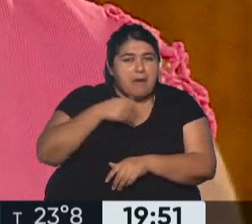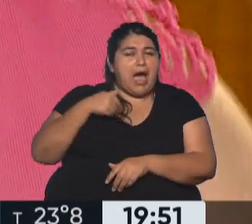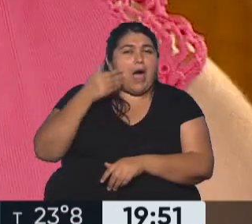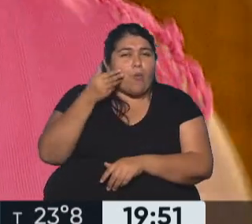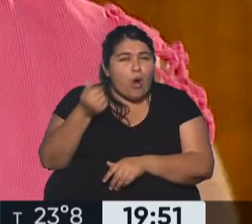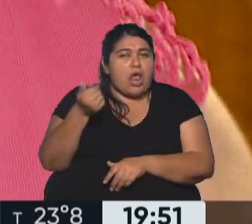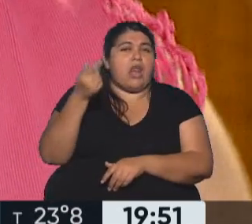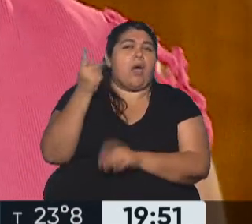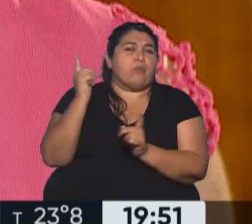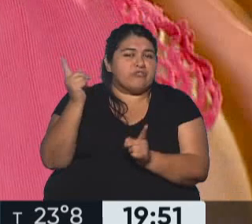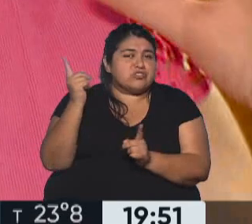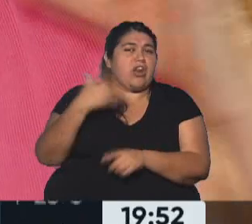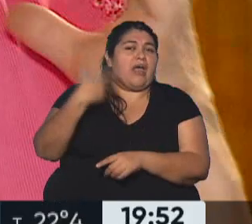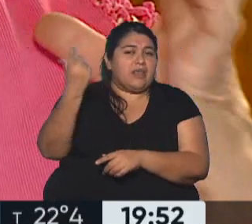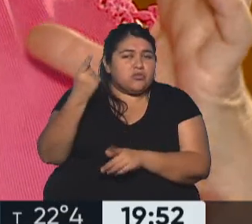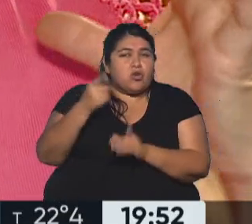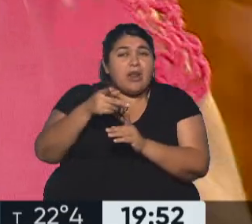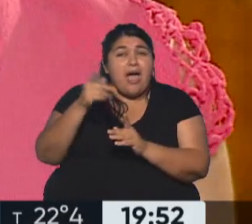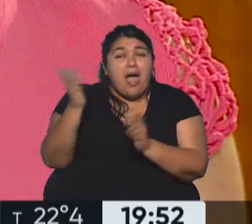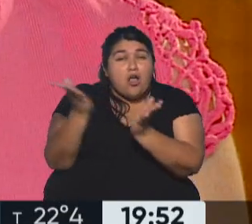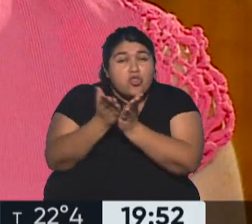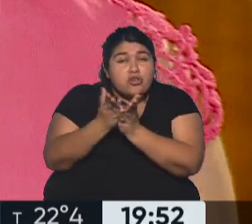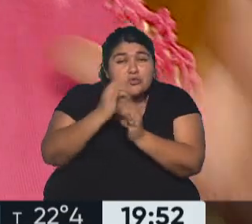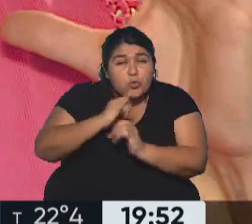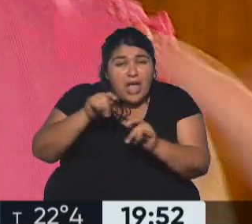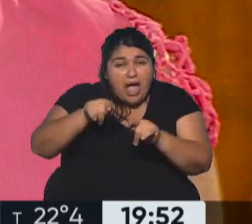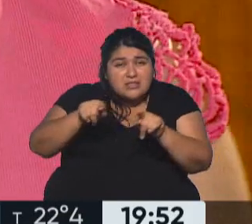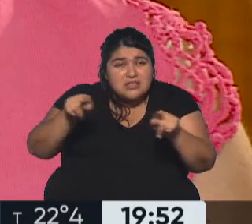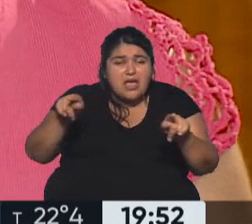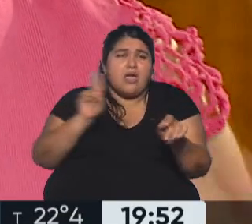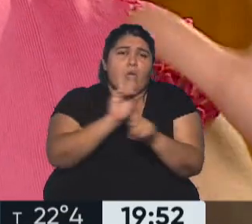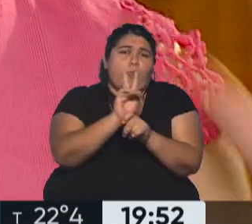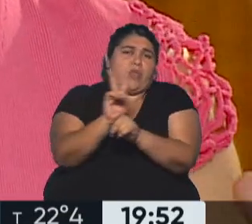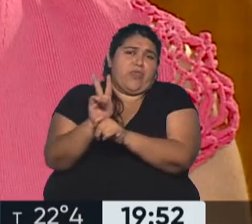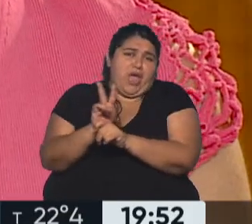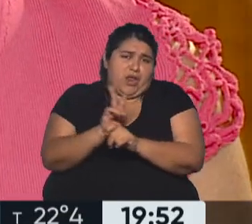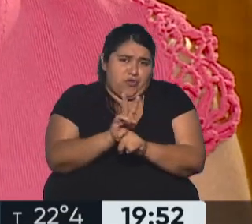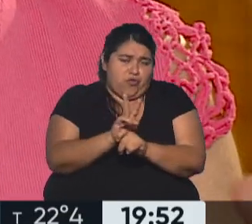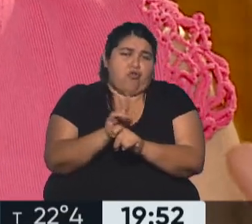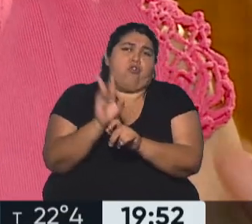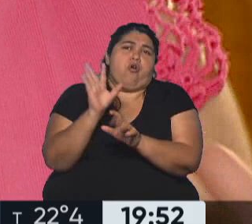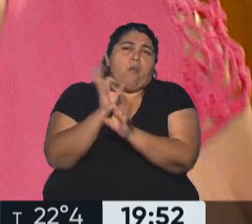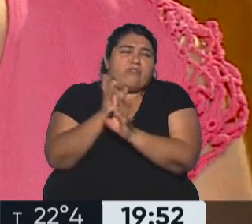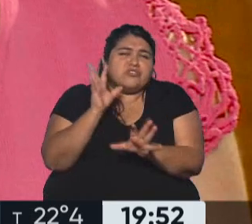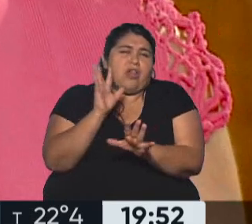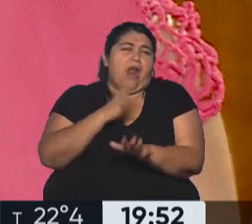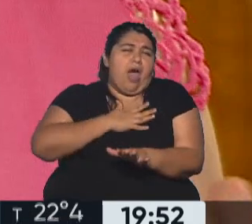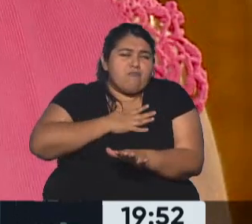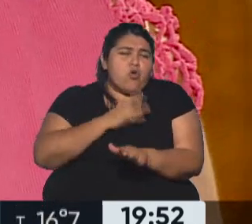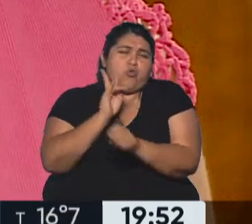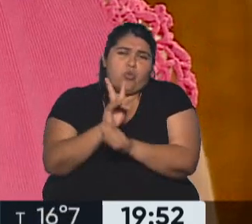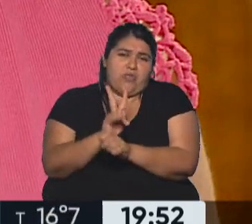abuela, tíos, profesores, directores, a esos estudiantes hay que cuidarlos con todo el amor y con todo el profesionalismo, porque tal vez